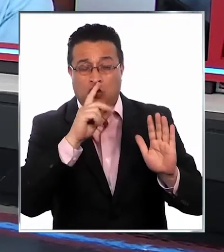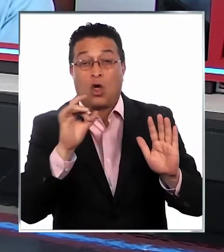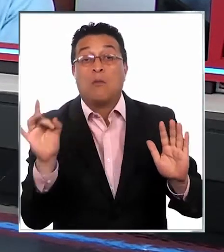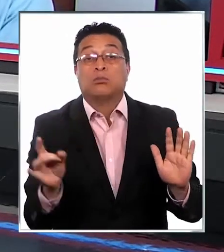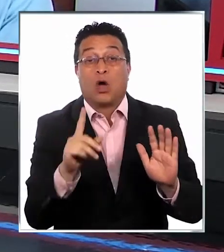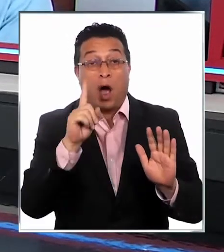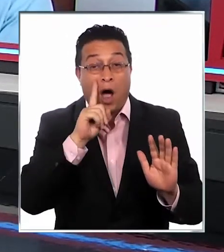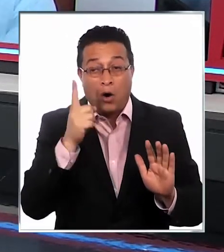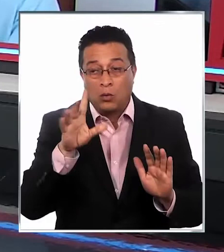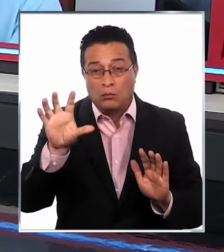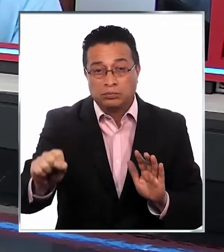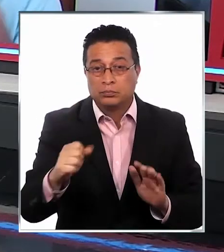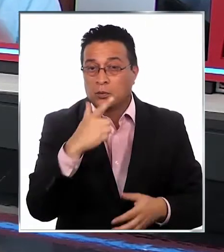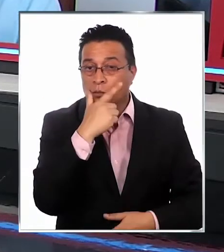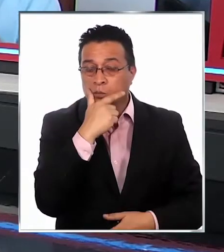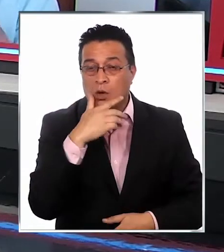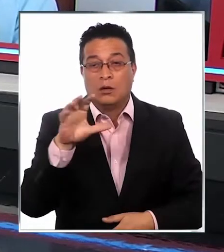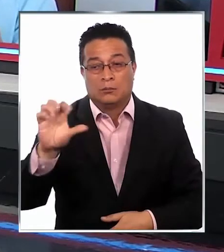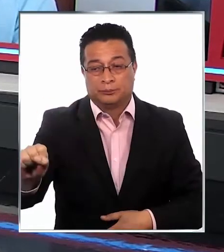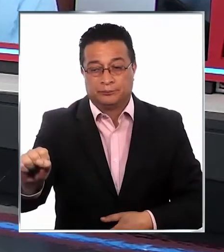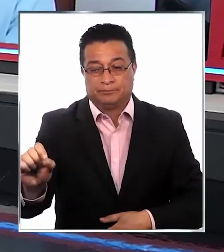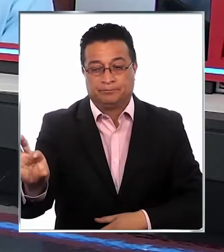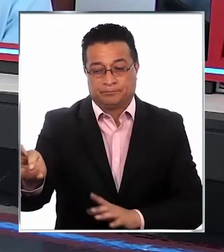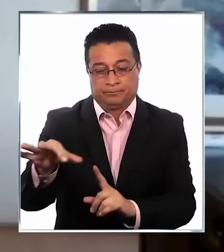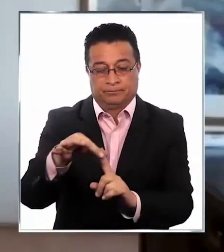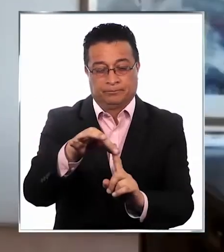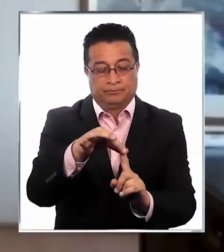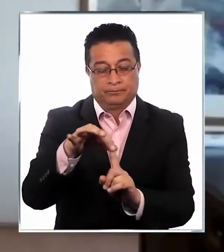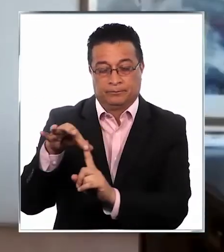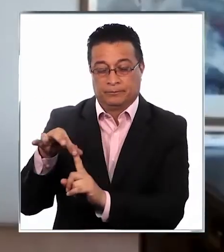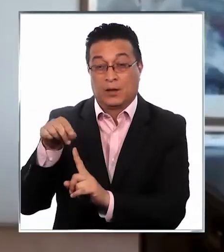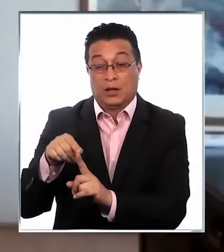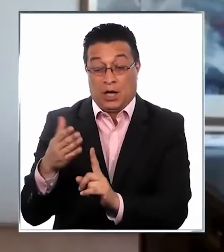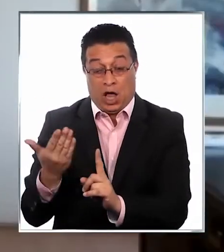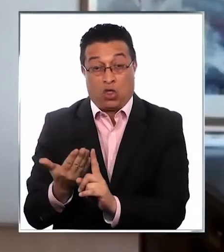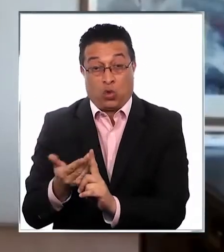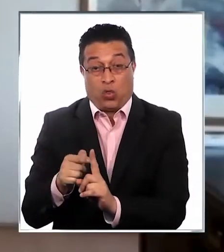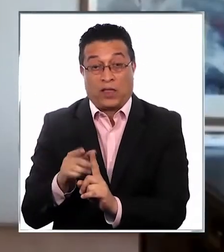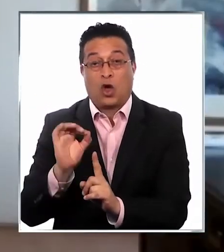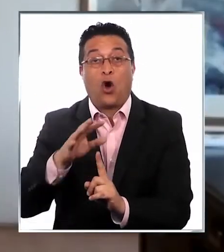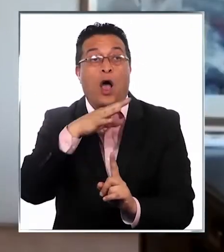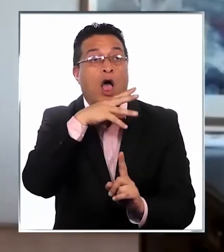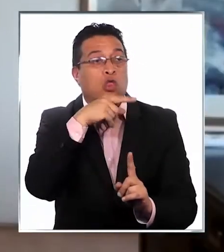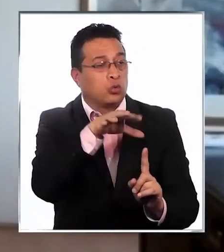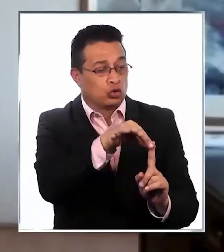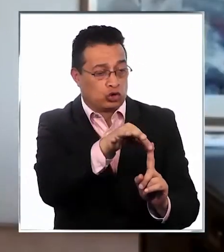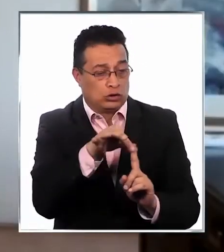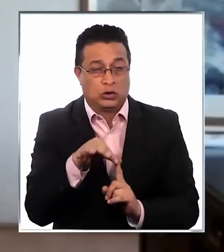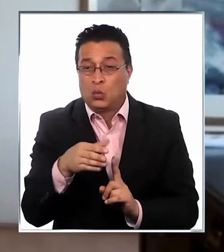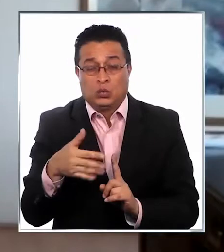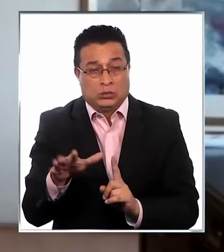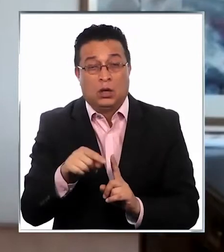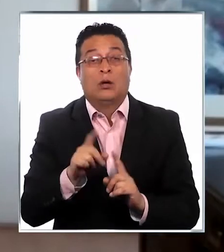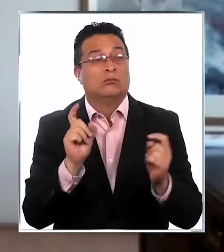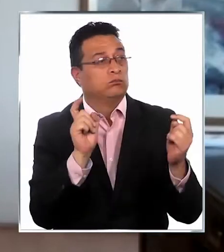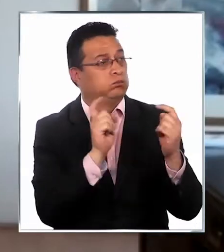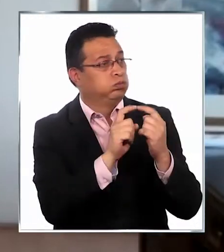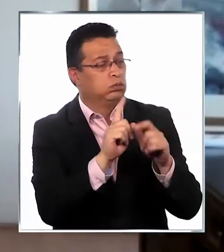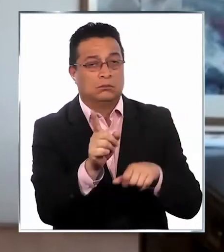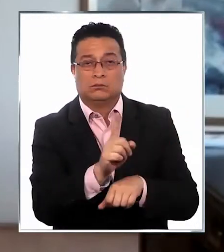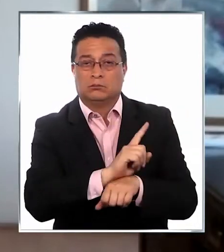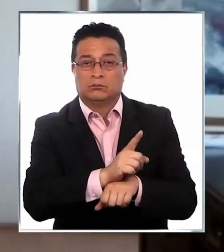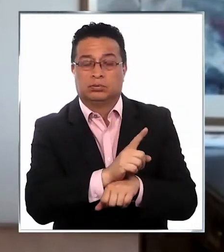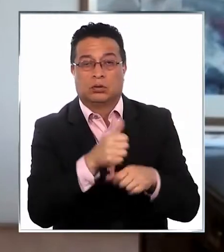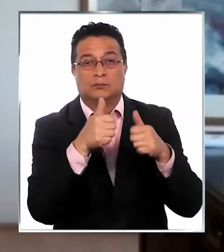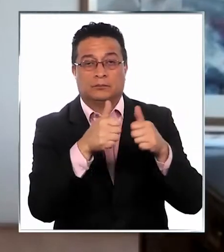algún caso sospechoso, aislar a esa persona, ya sea un alumno o un adulto, contactarse rápidamente con la